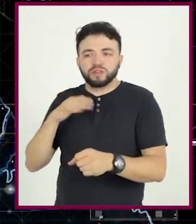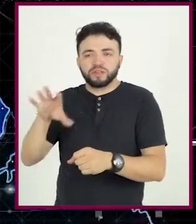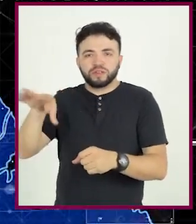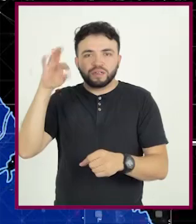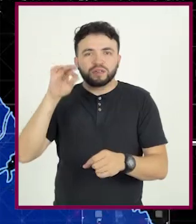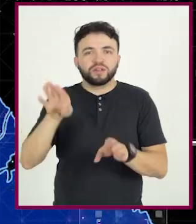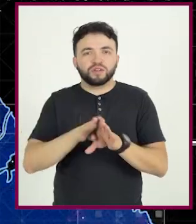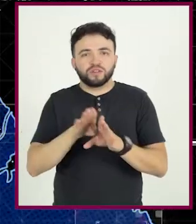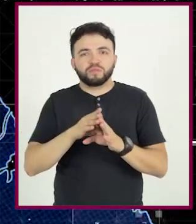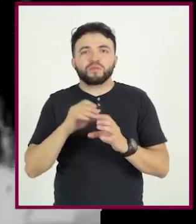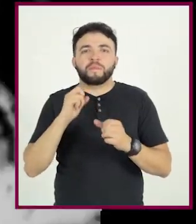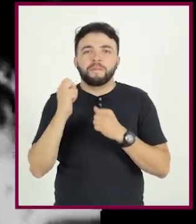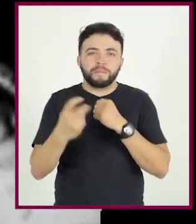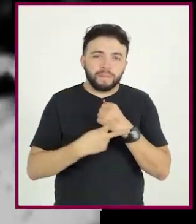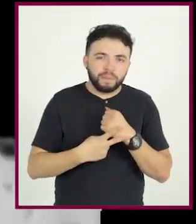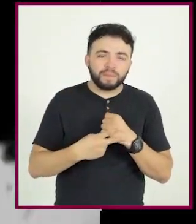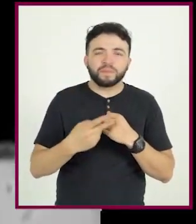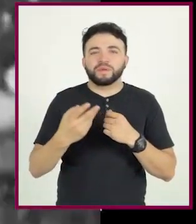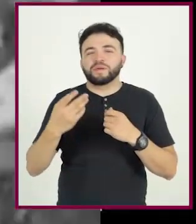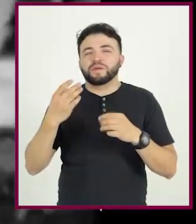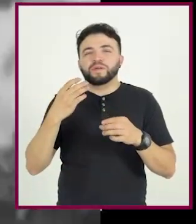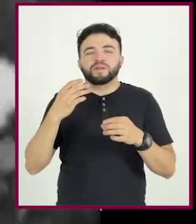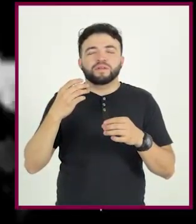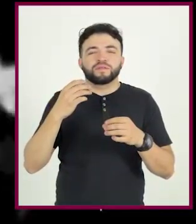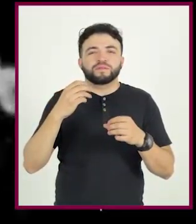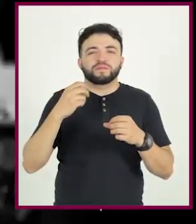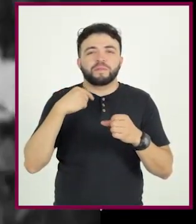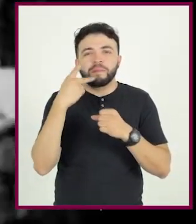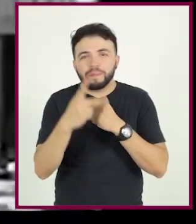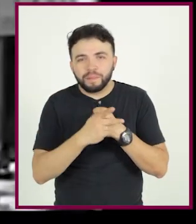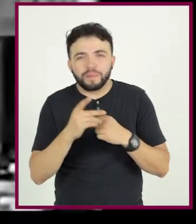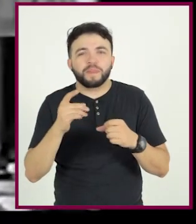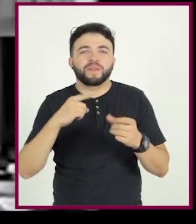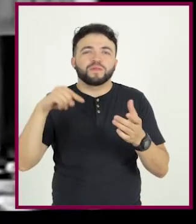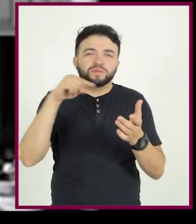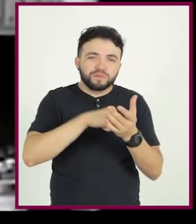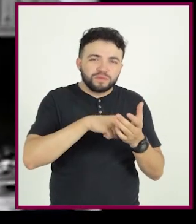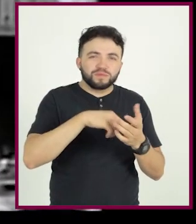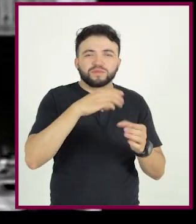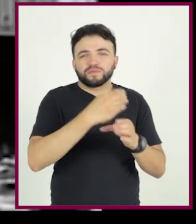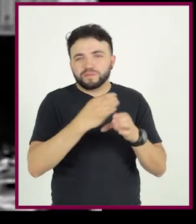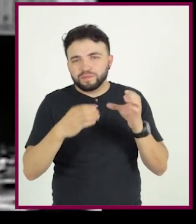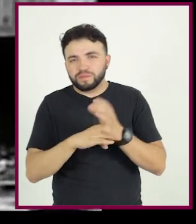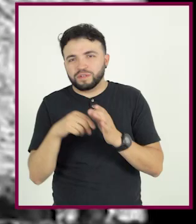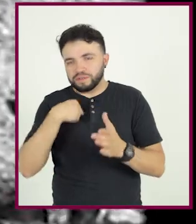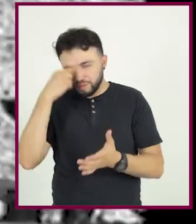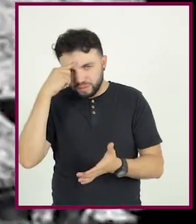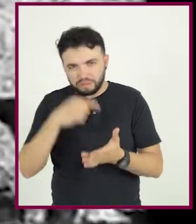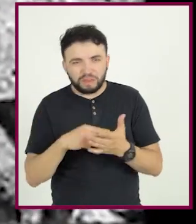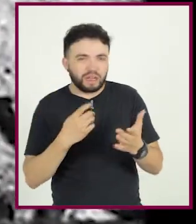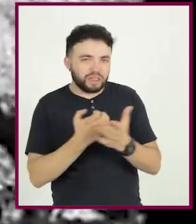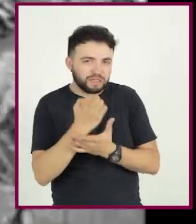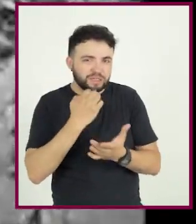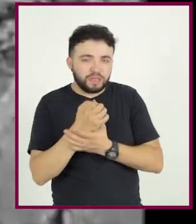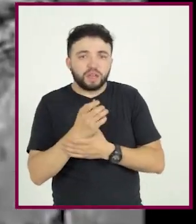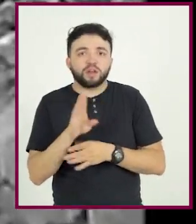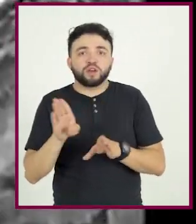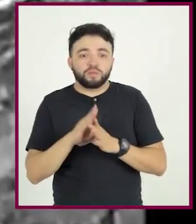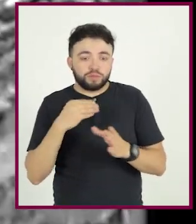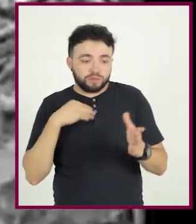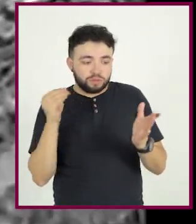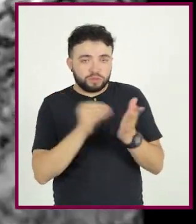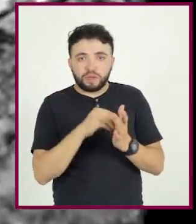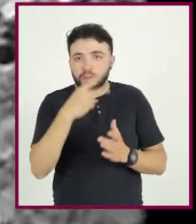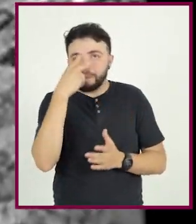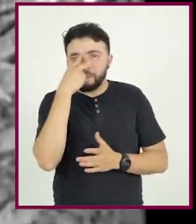un idioma, el pasado, los héroes, los valores, los símbolos nacionales, las instituciones, las leyes, nuestras costumbres y